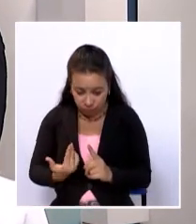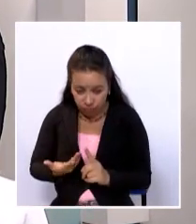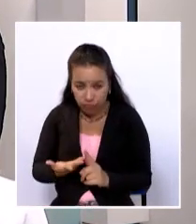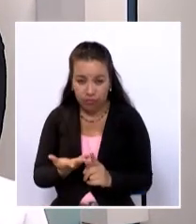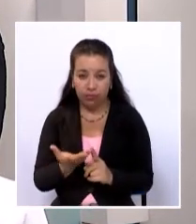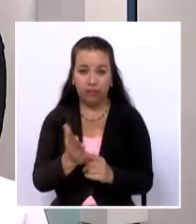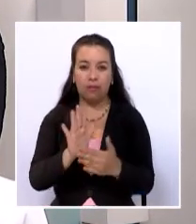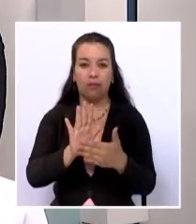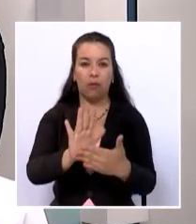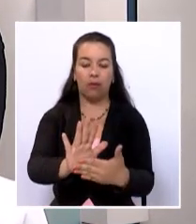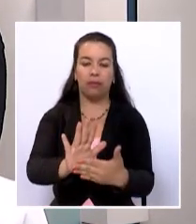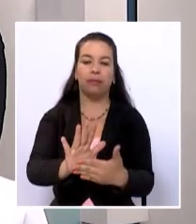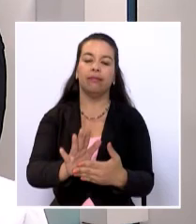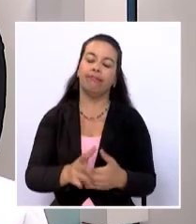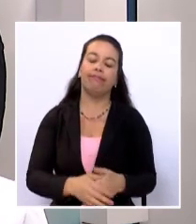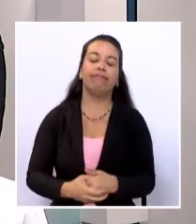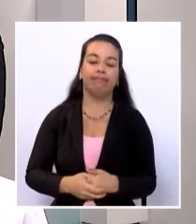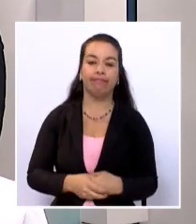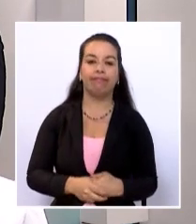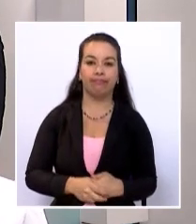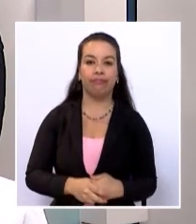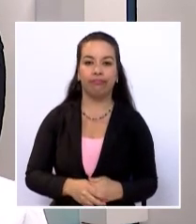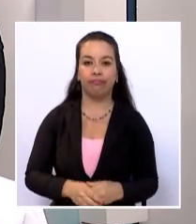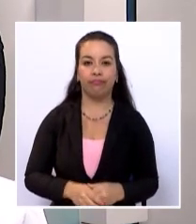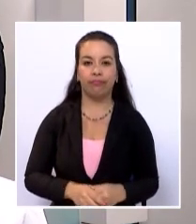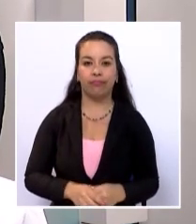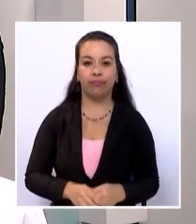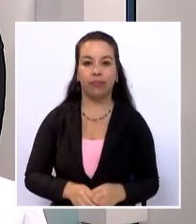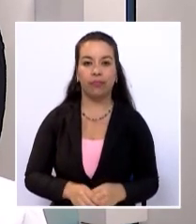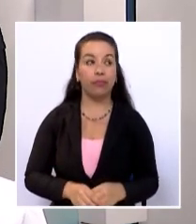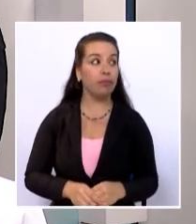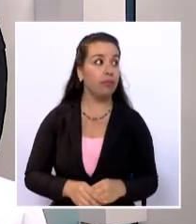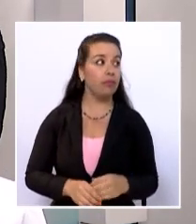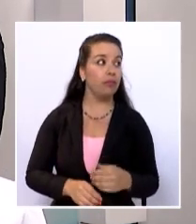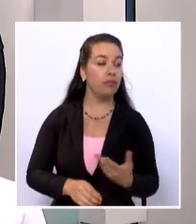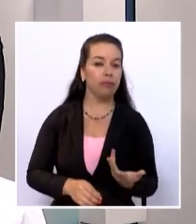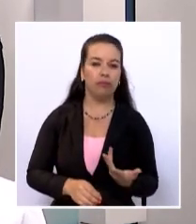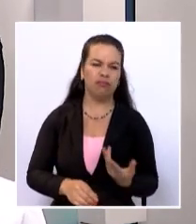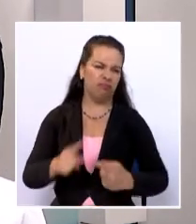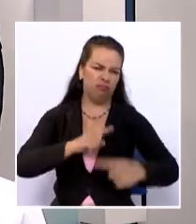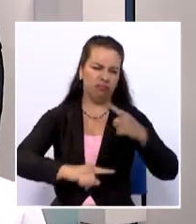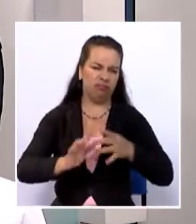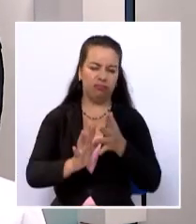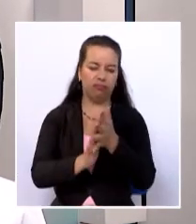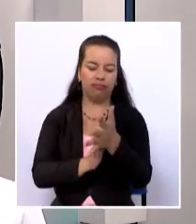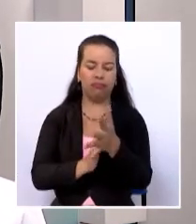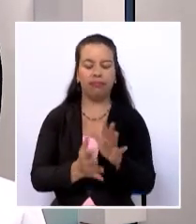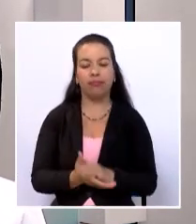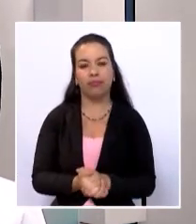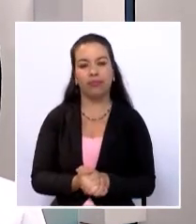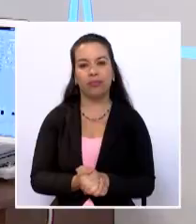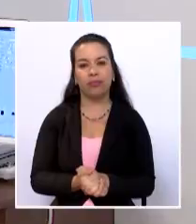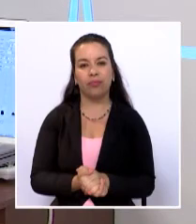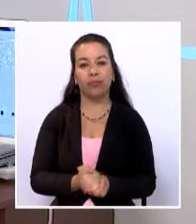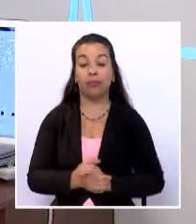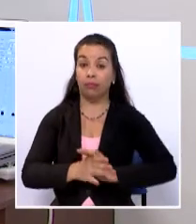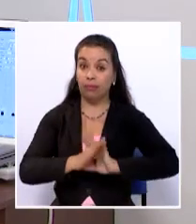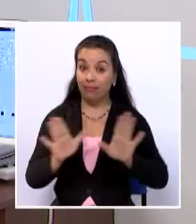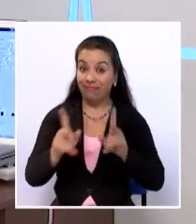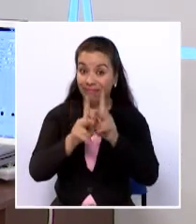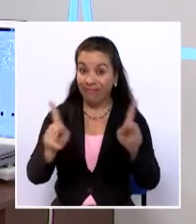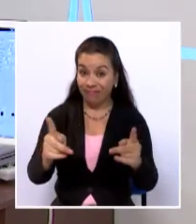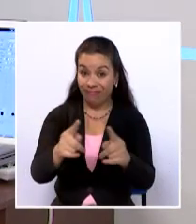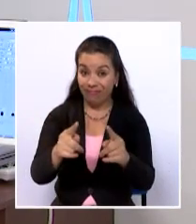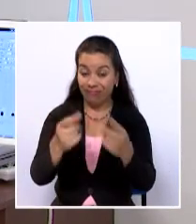onda eléctrica y de expresión introductor me genera una imagen por todo lo que hace el sistema realmente entonces para que la intenten